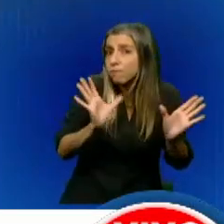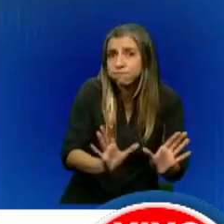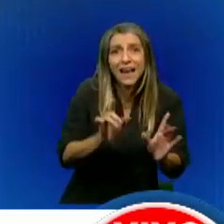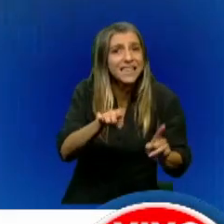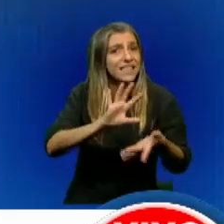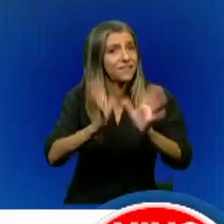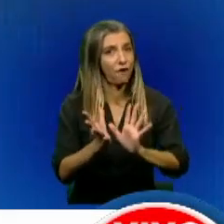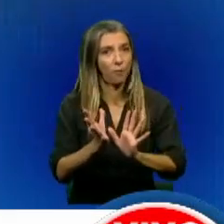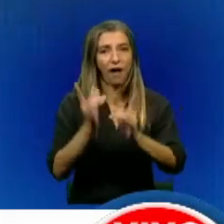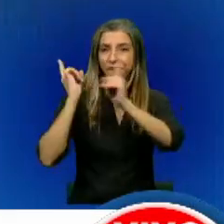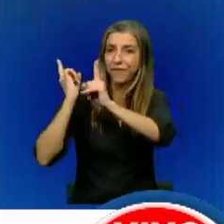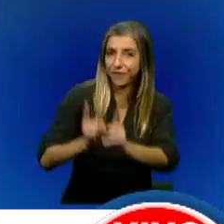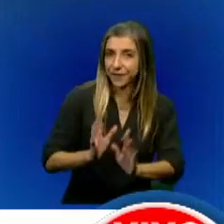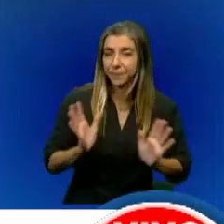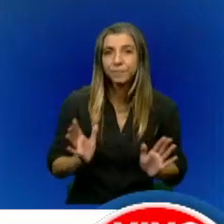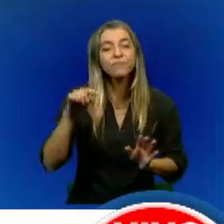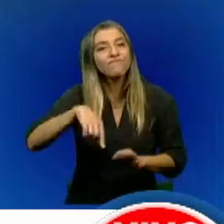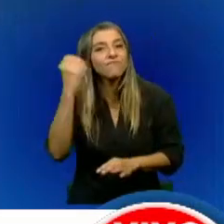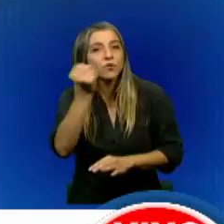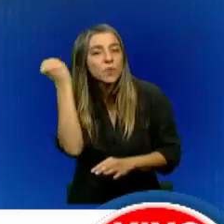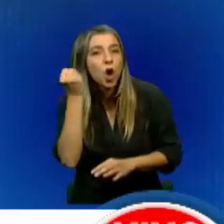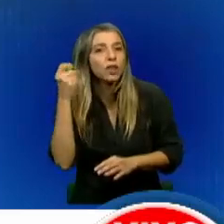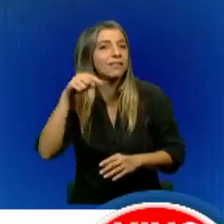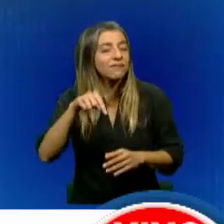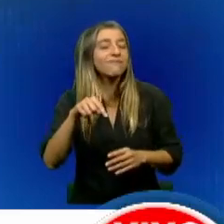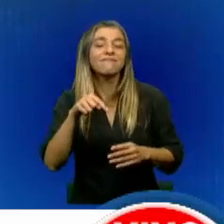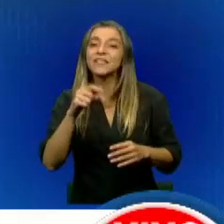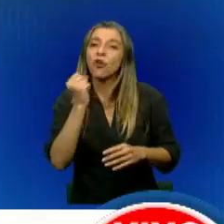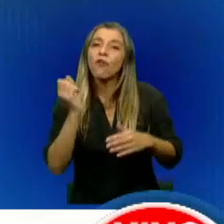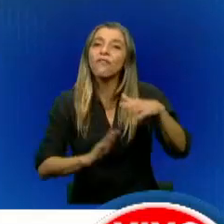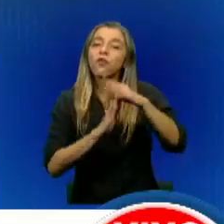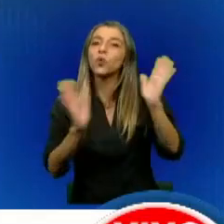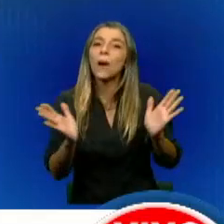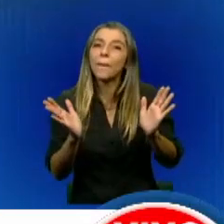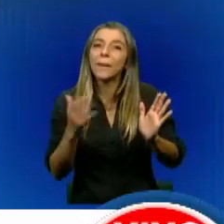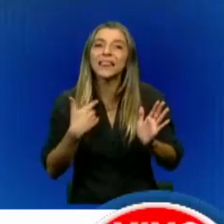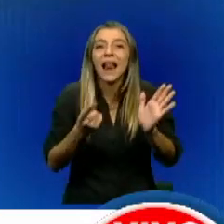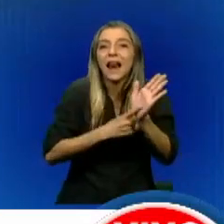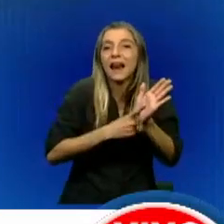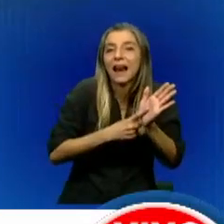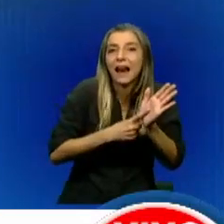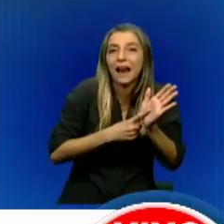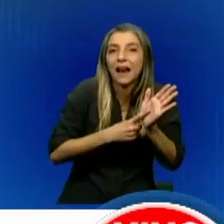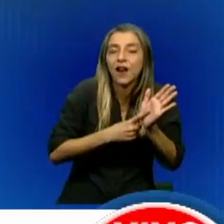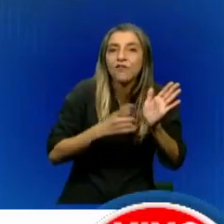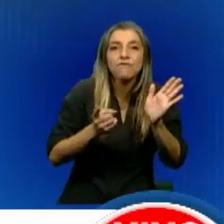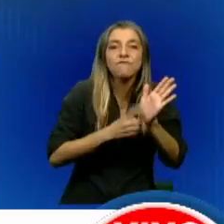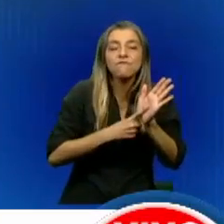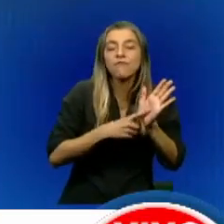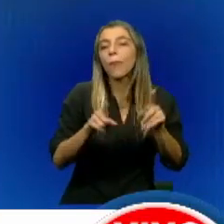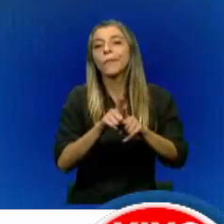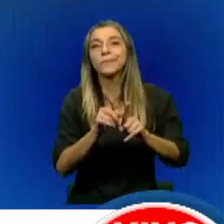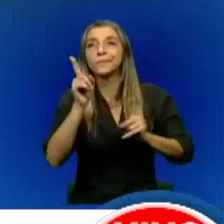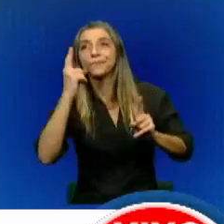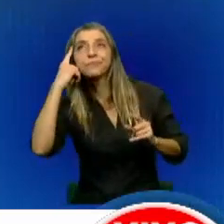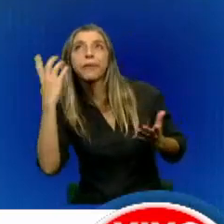destacar, porque ese antecedente para mí es una norma de esas que uno